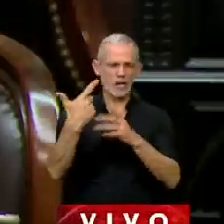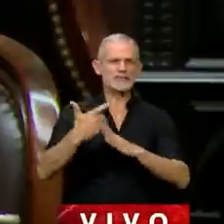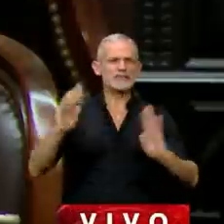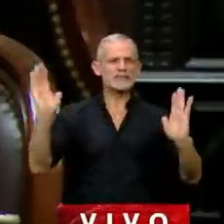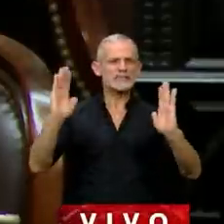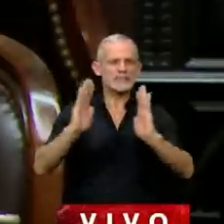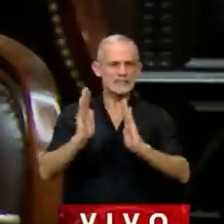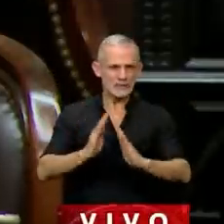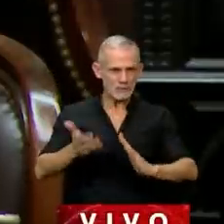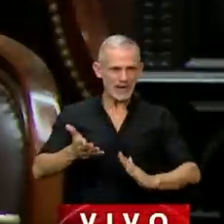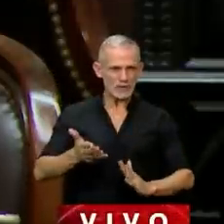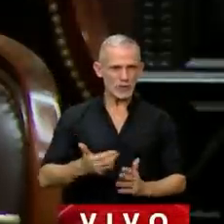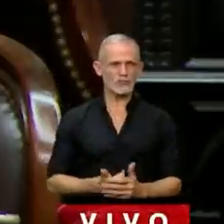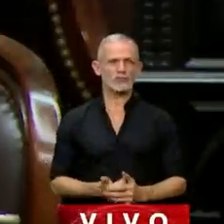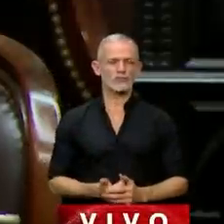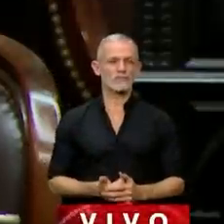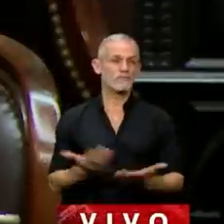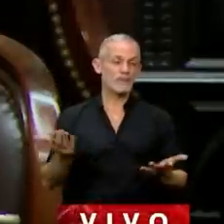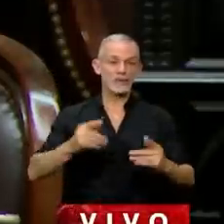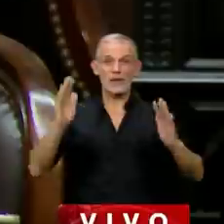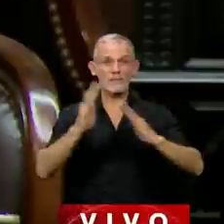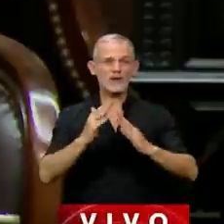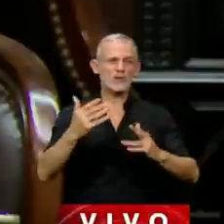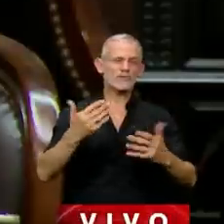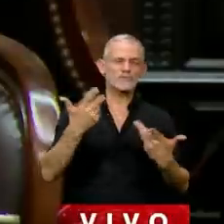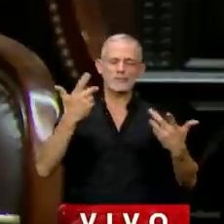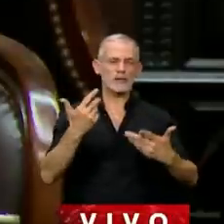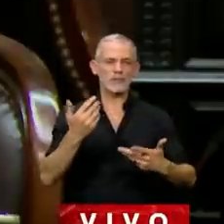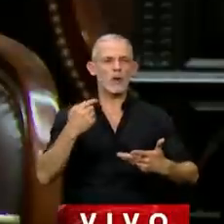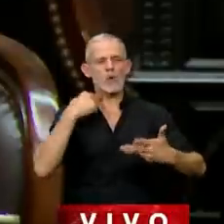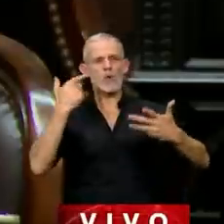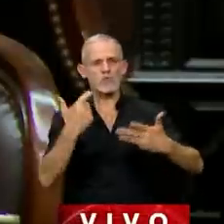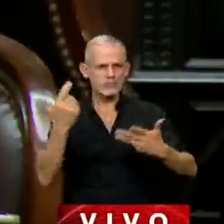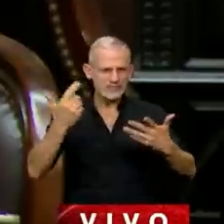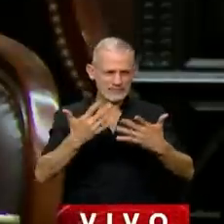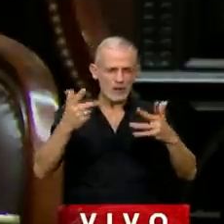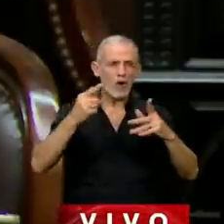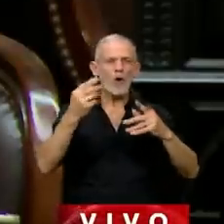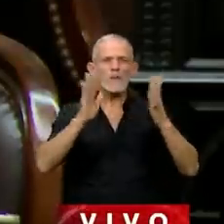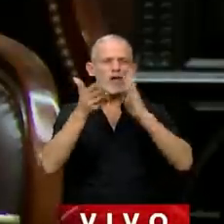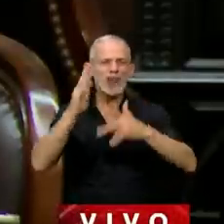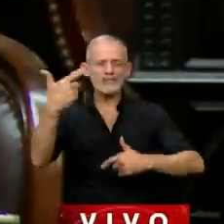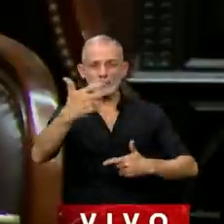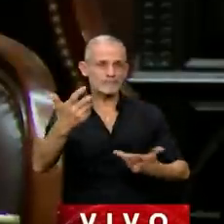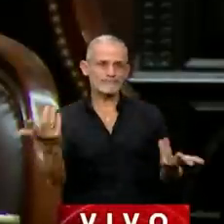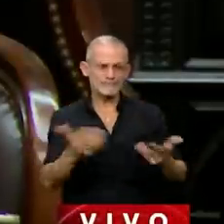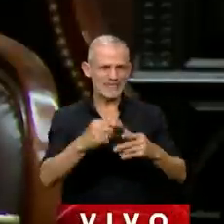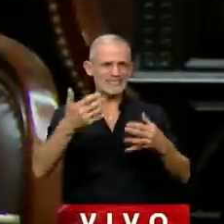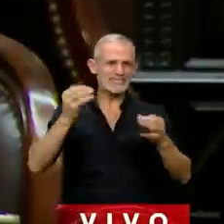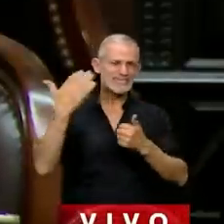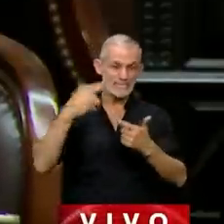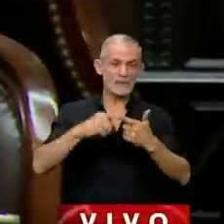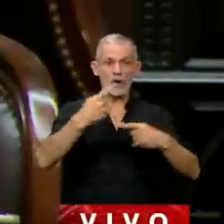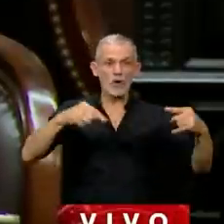la proliferación de armas de fuego, la reducción de accidentes, evitar hechos violentos, evitar